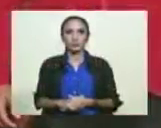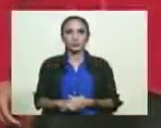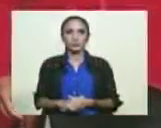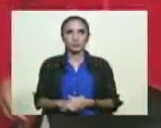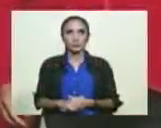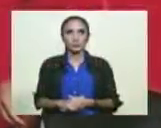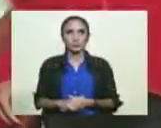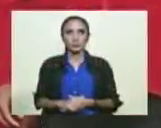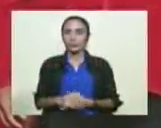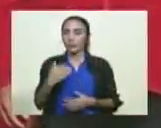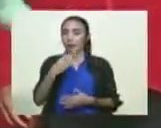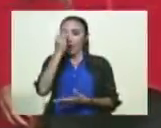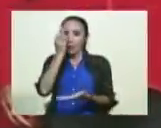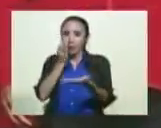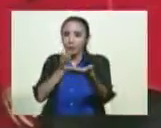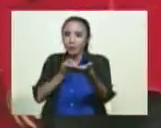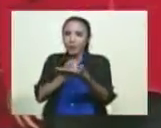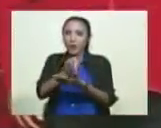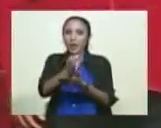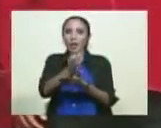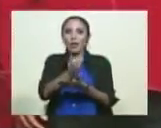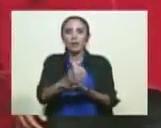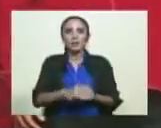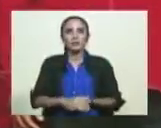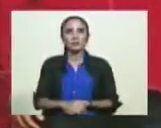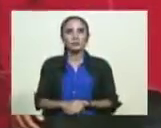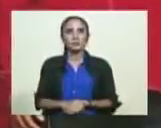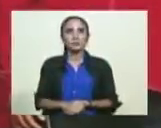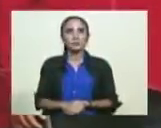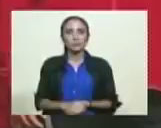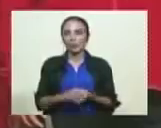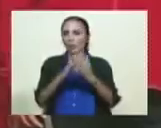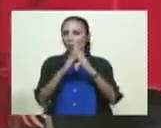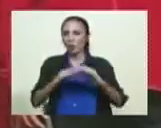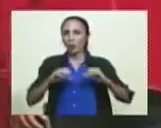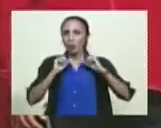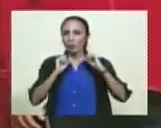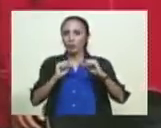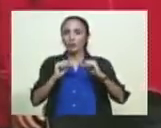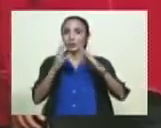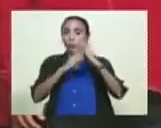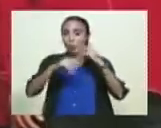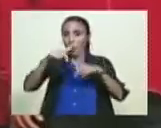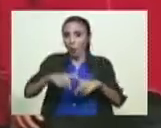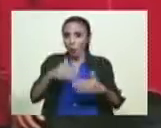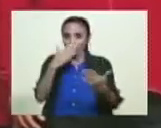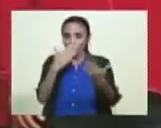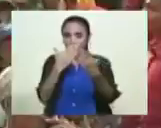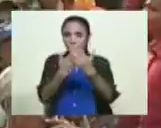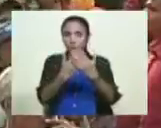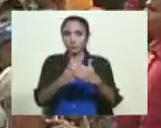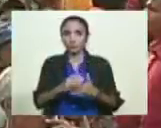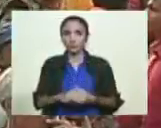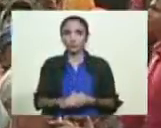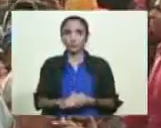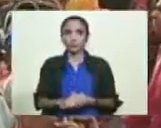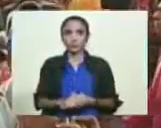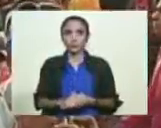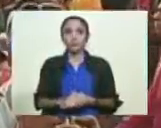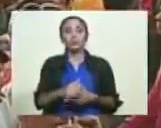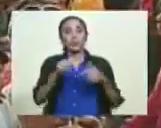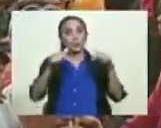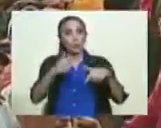un pueblo leal. Y toda esa fuerza la llevamos hoy en nosotros. Por eso